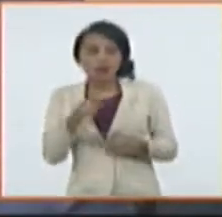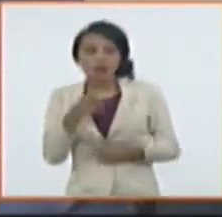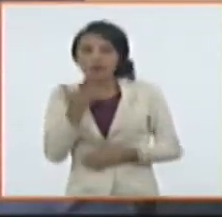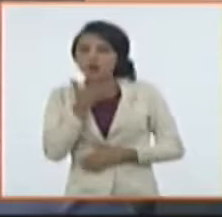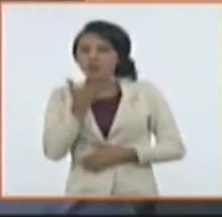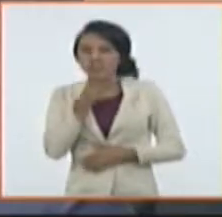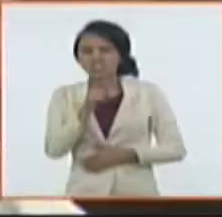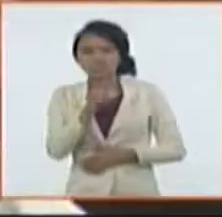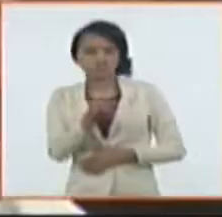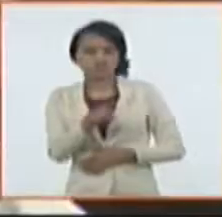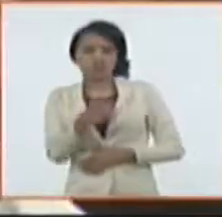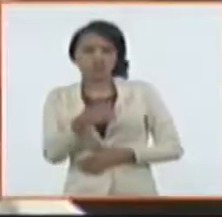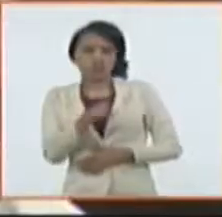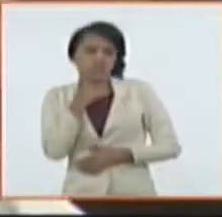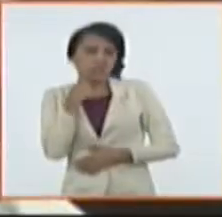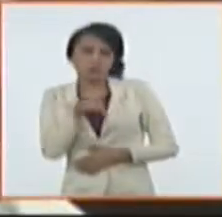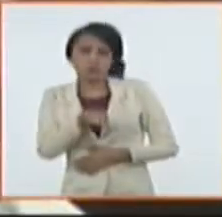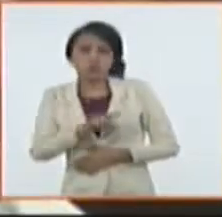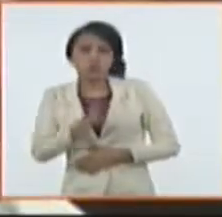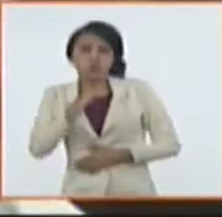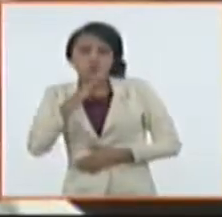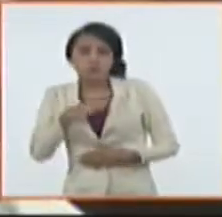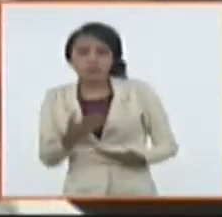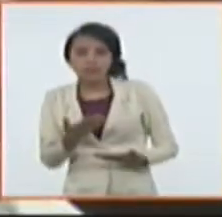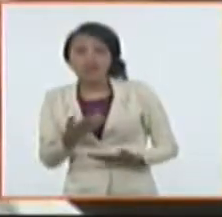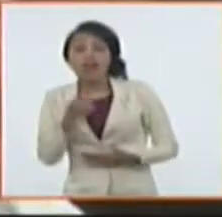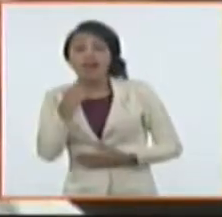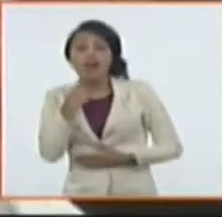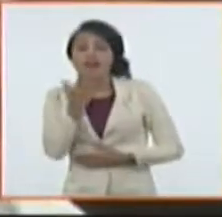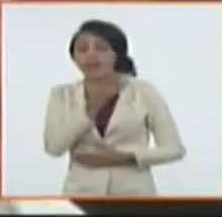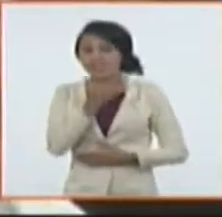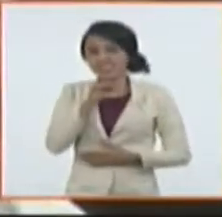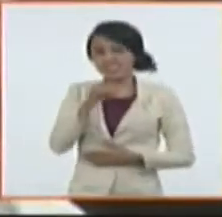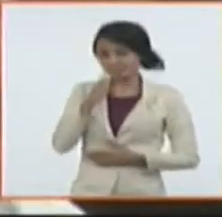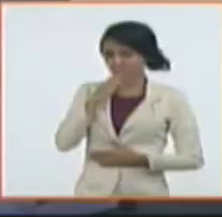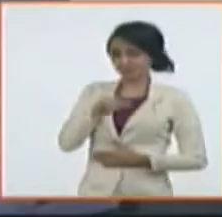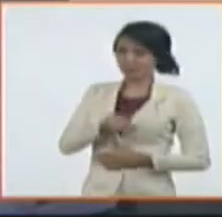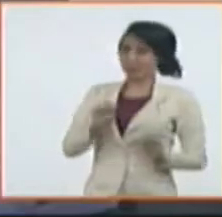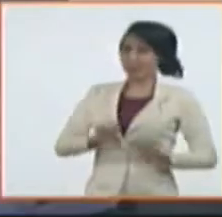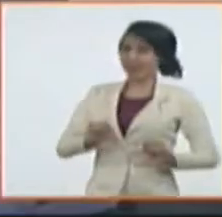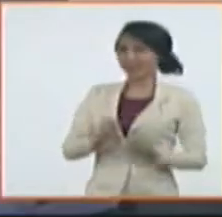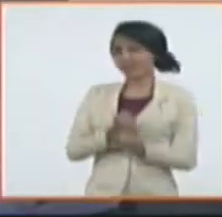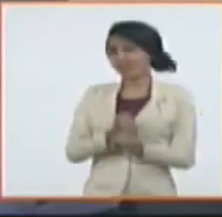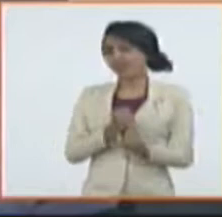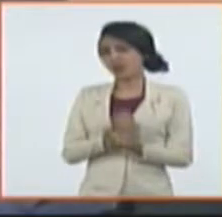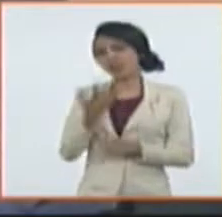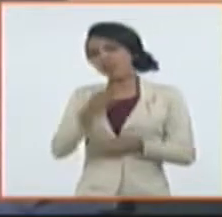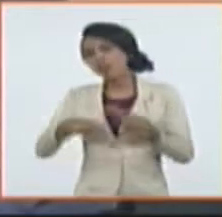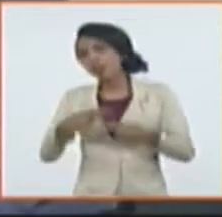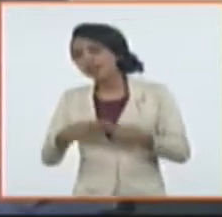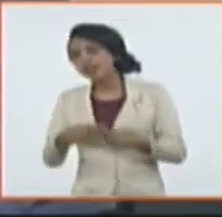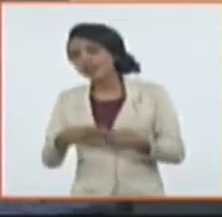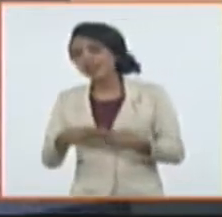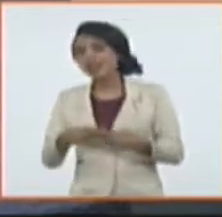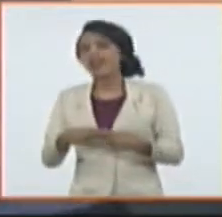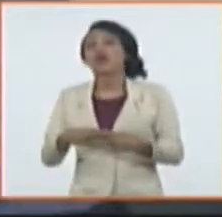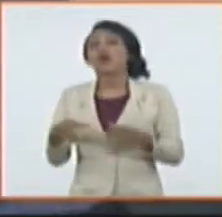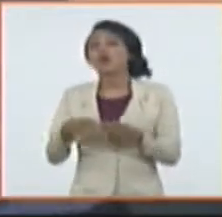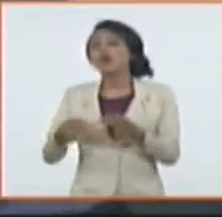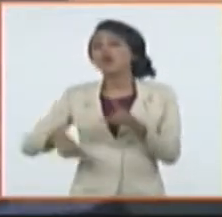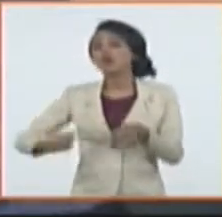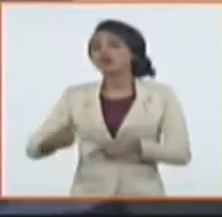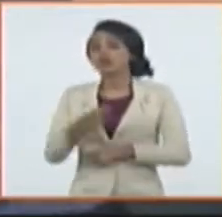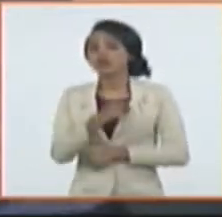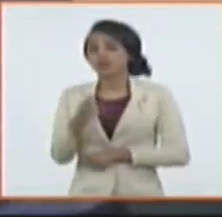revolución? La contrarrevolución. Para eso tenemos que seguir insistiendo en que hay que comunicarnos más oportunamente